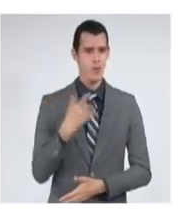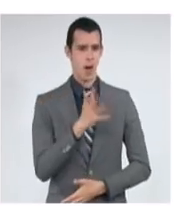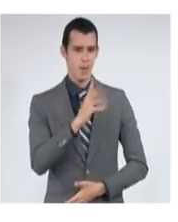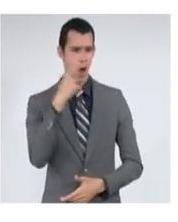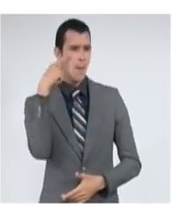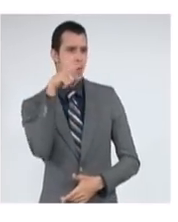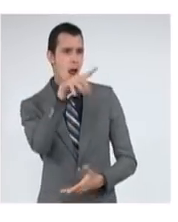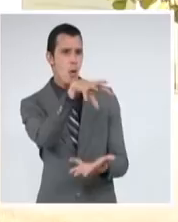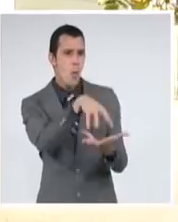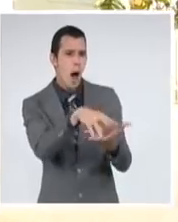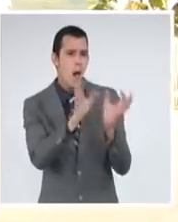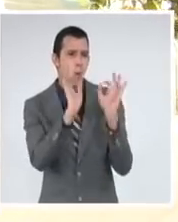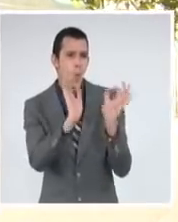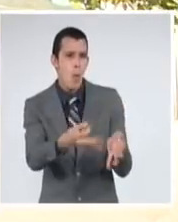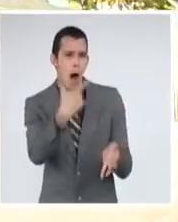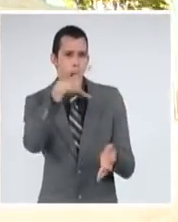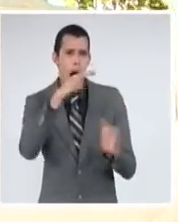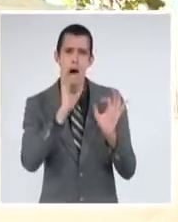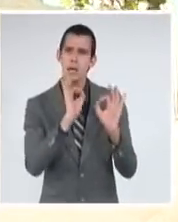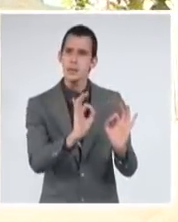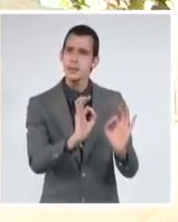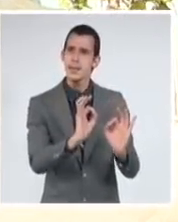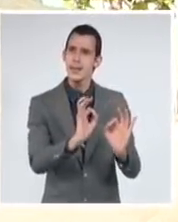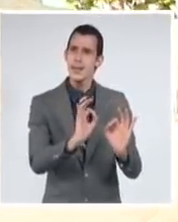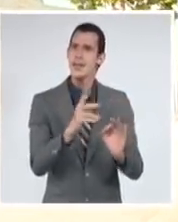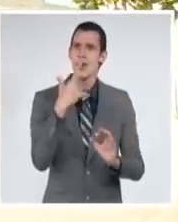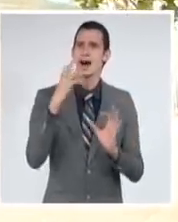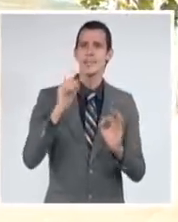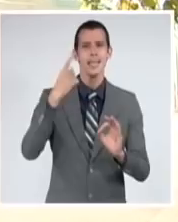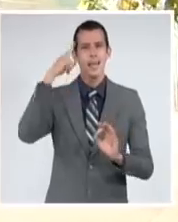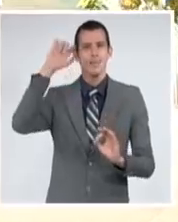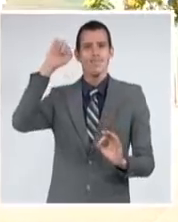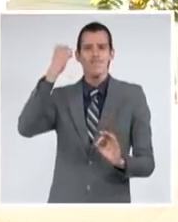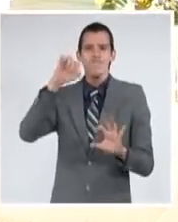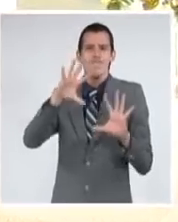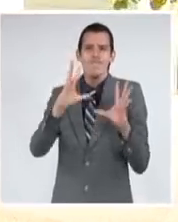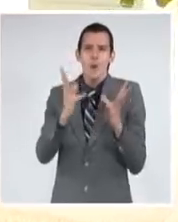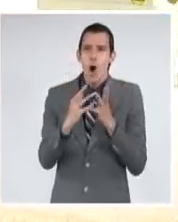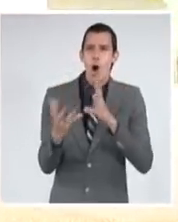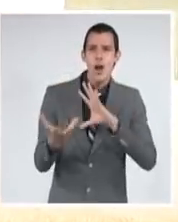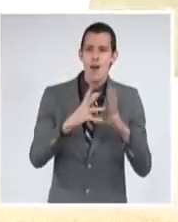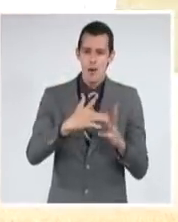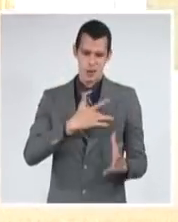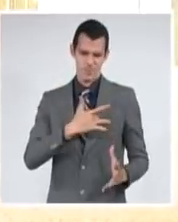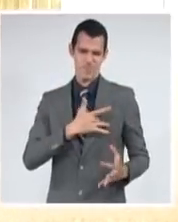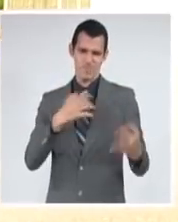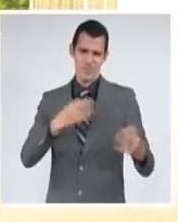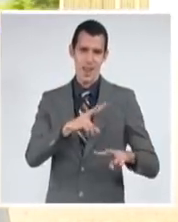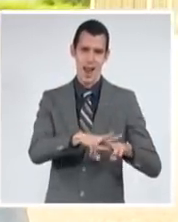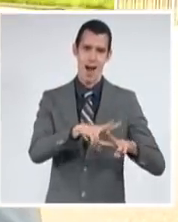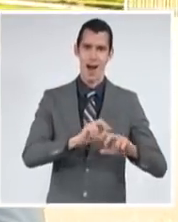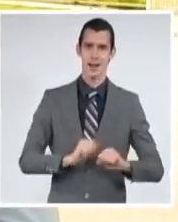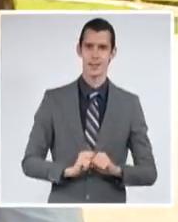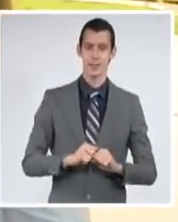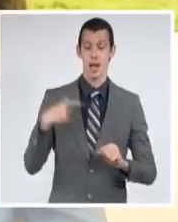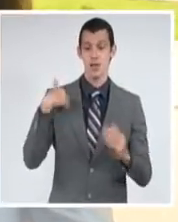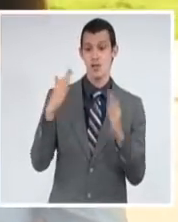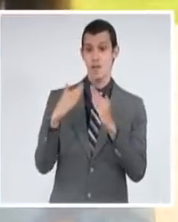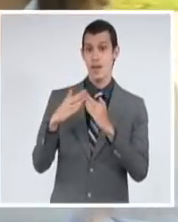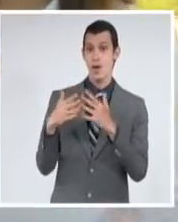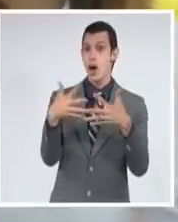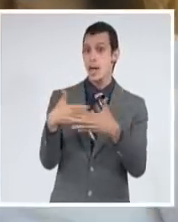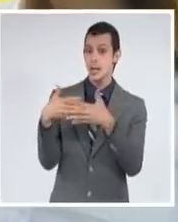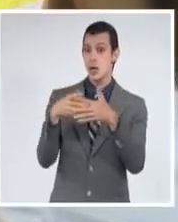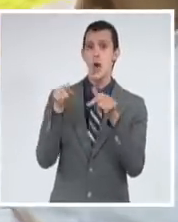de esto dentro que esto camina conmigo. En Seattle hay un pedacito de La Habana en mi casa y en casa de mis hijos, en casa